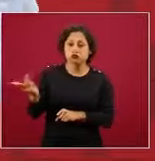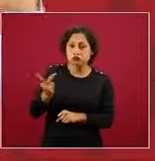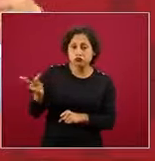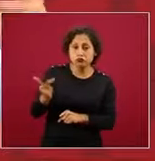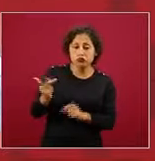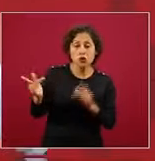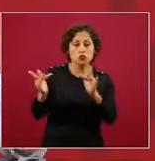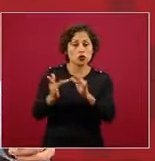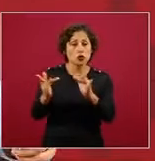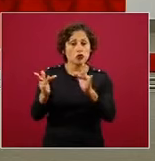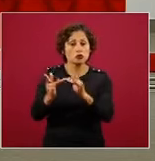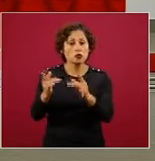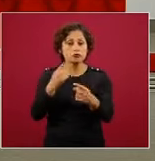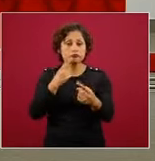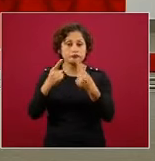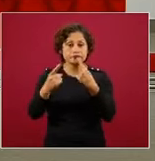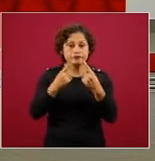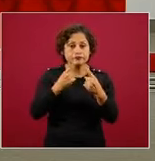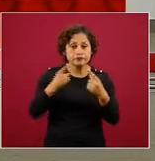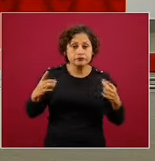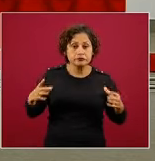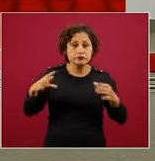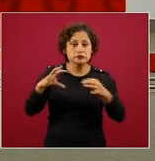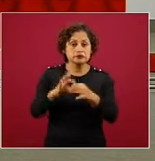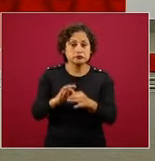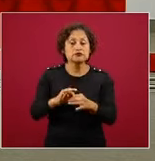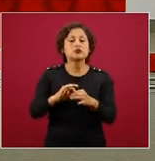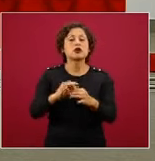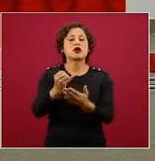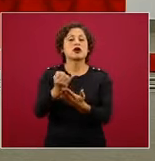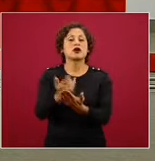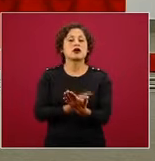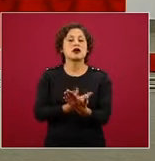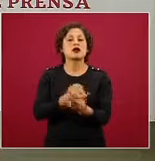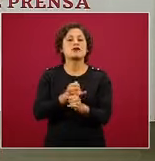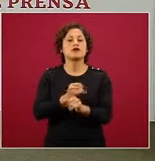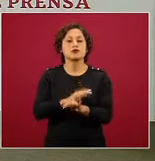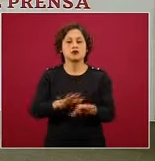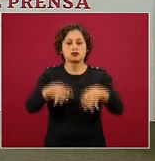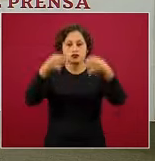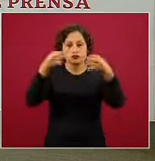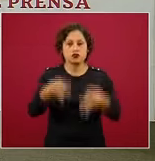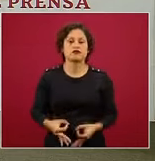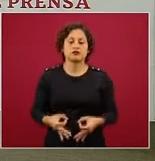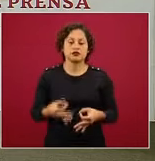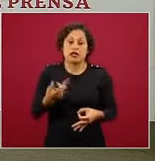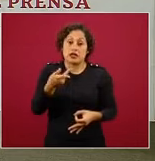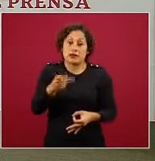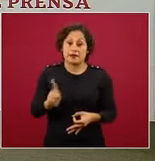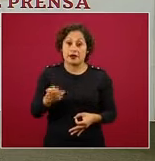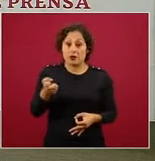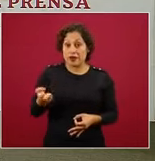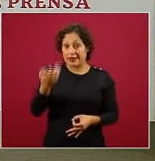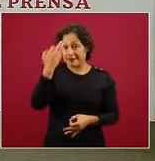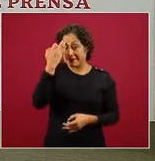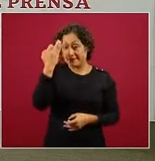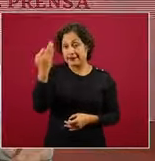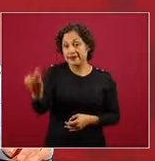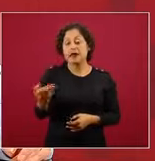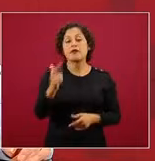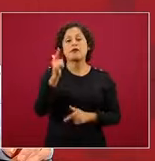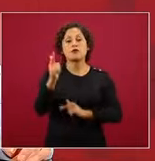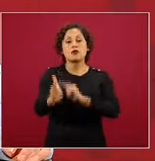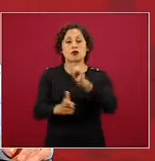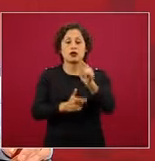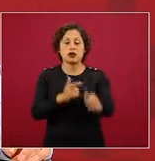hasta tener la estadística oficial. Entonces, este es un proceso mucho más lento, son comités jurisdiccionales, estatales